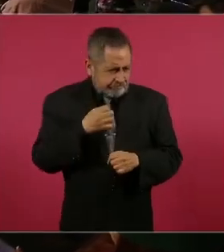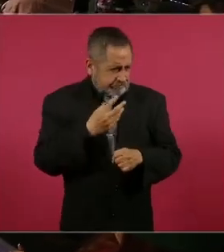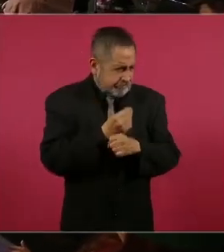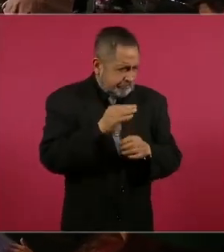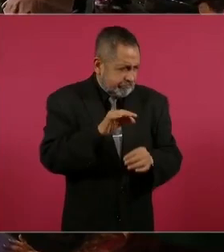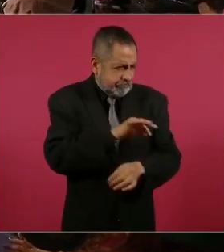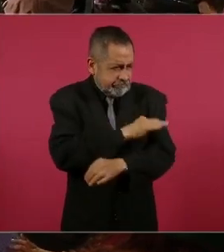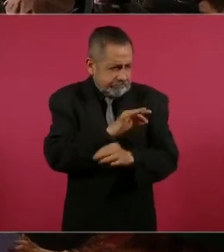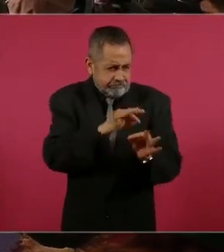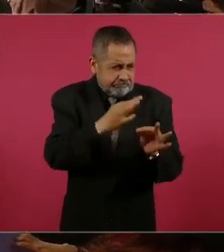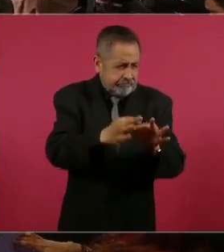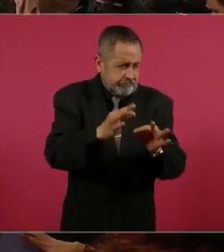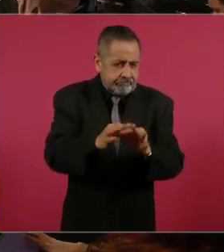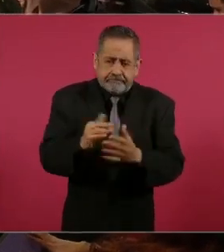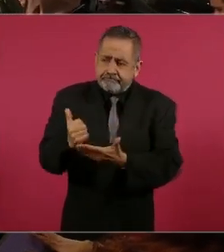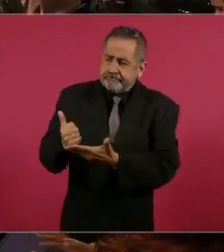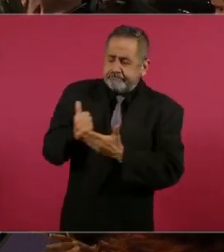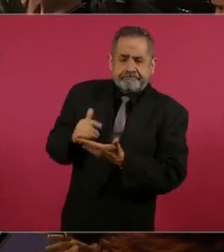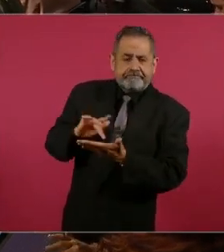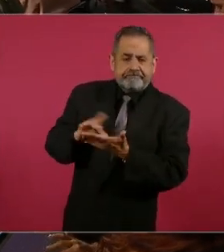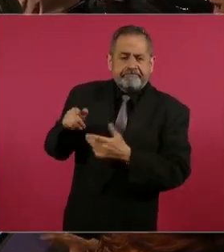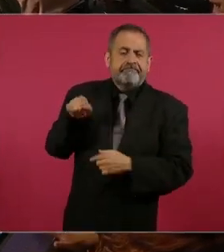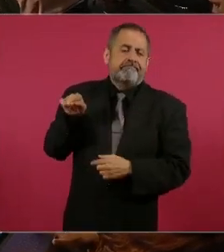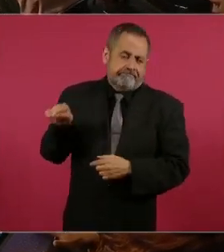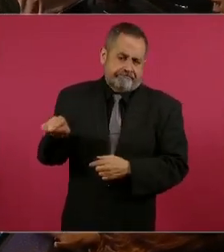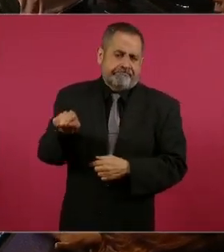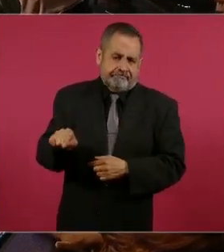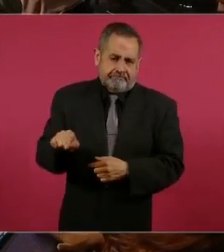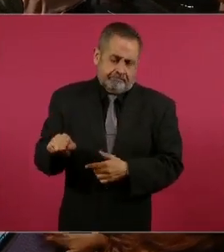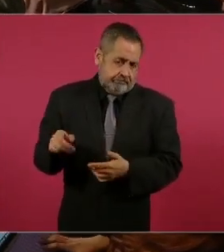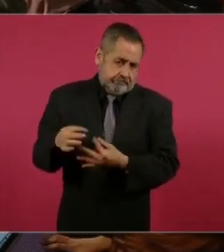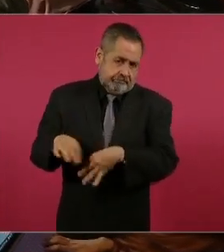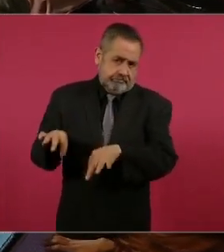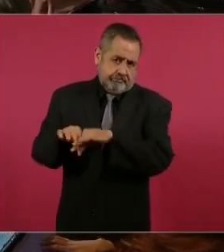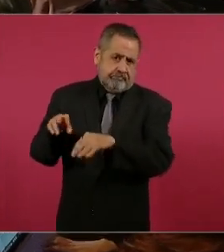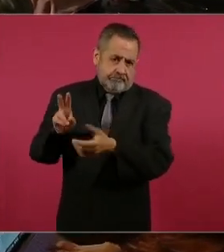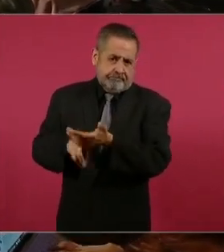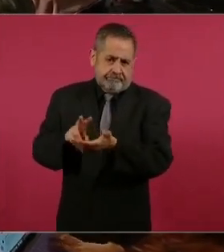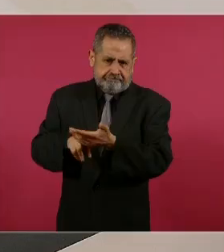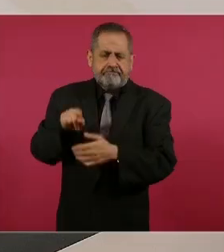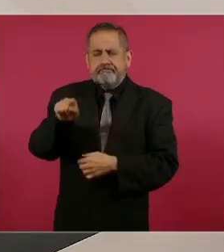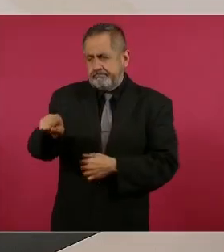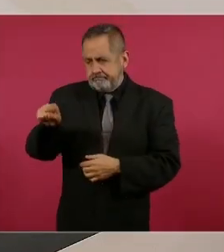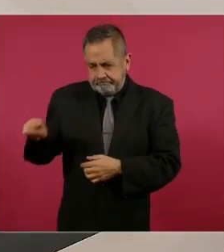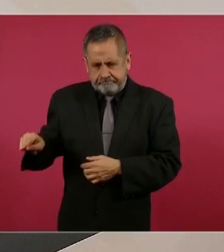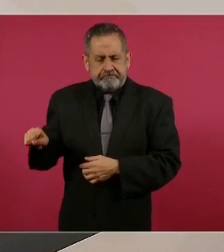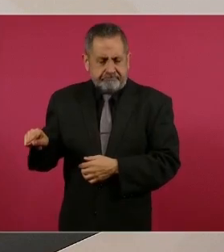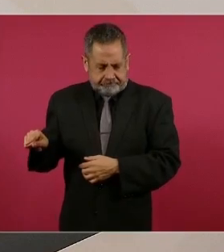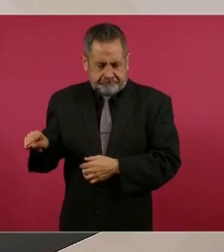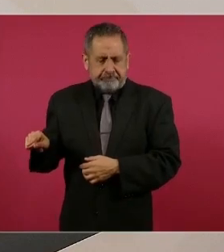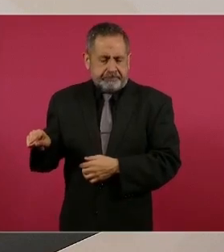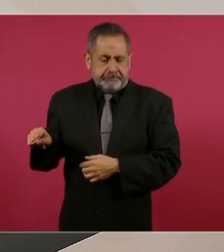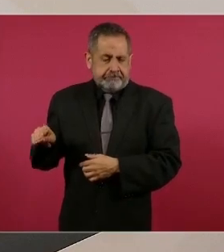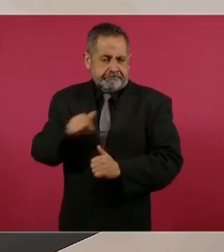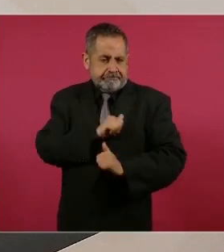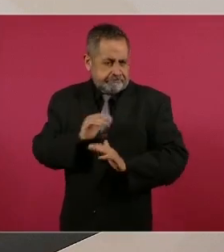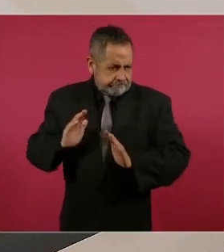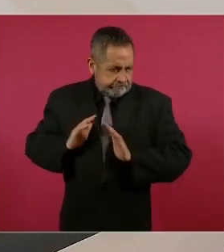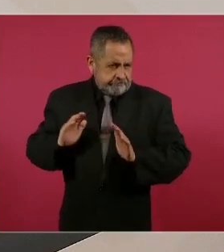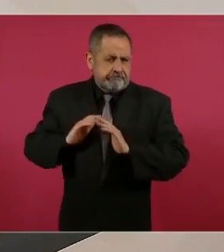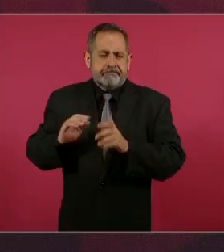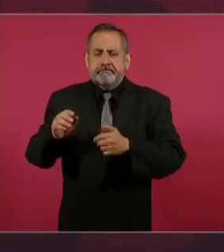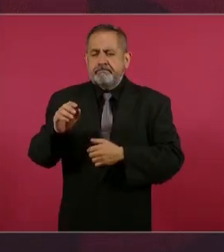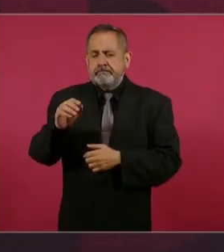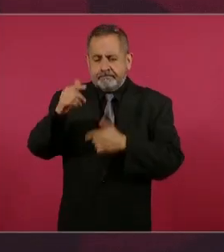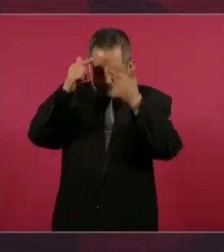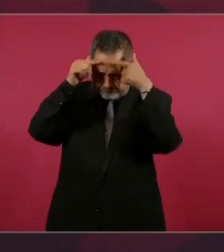Esa es otra función importante que tiene que ver con